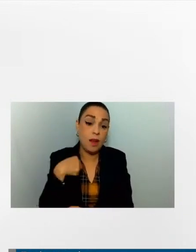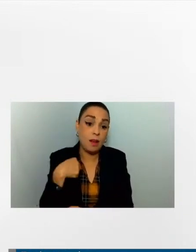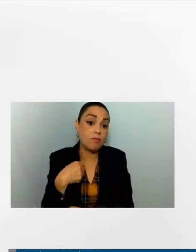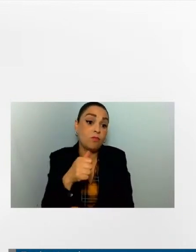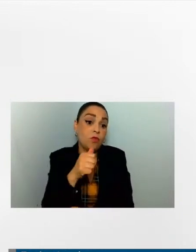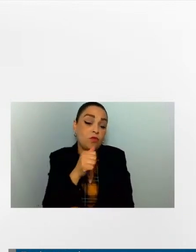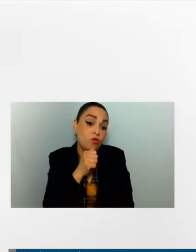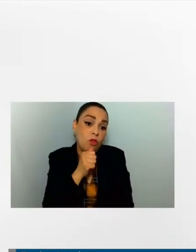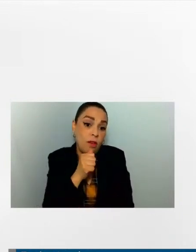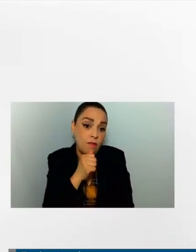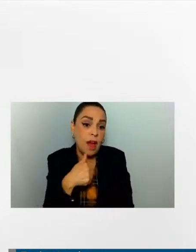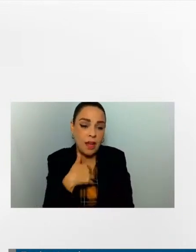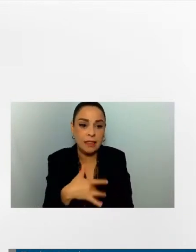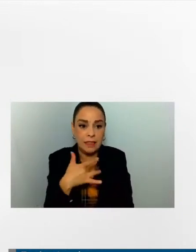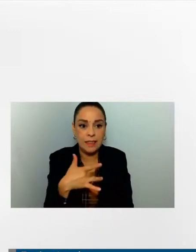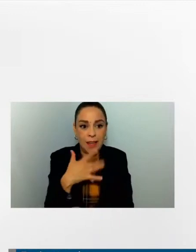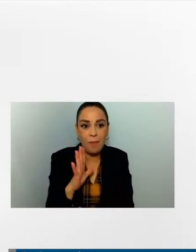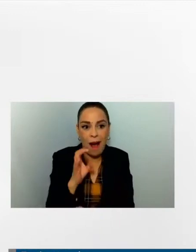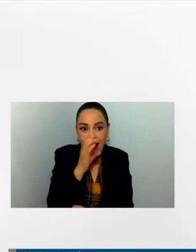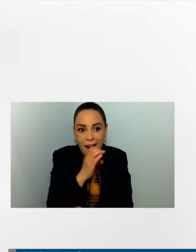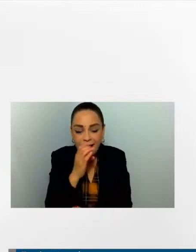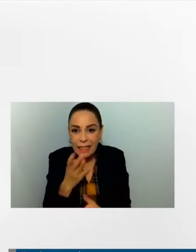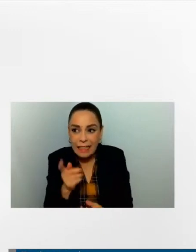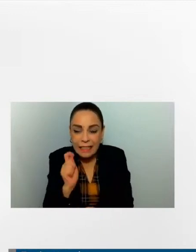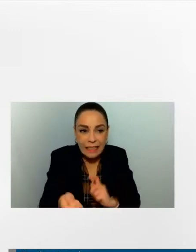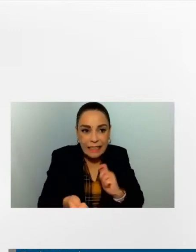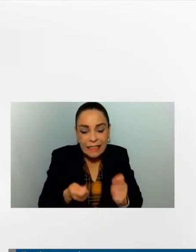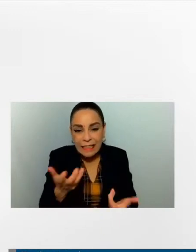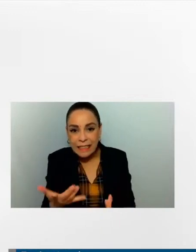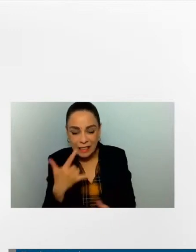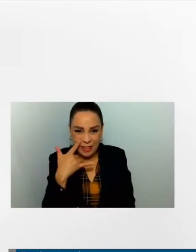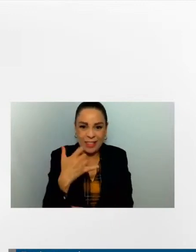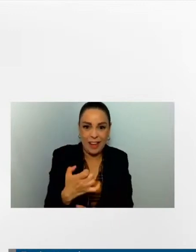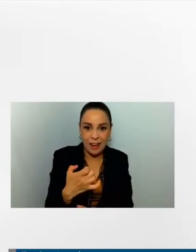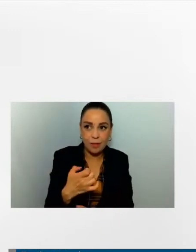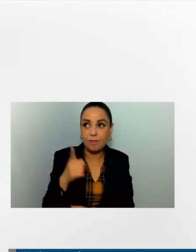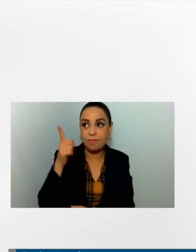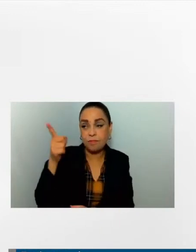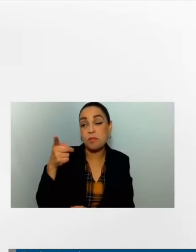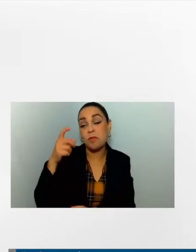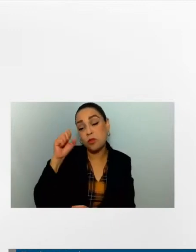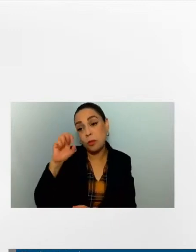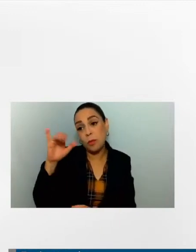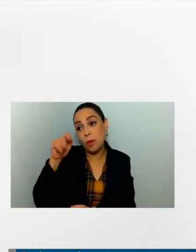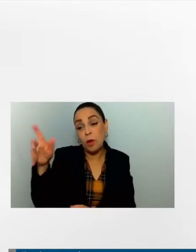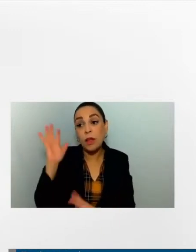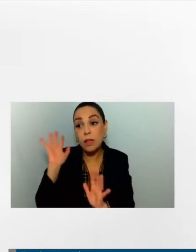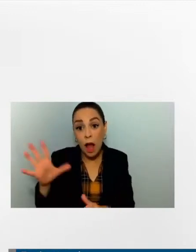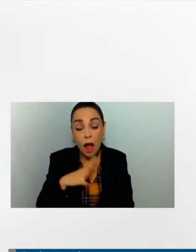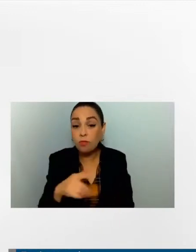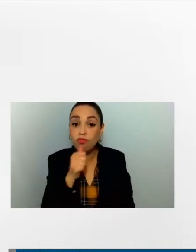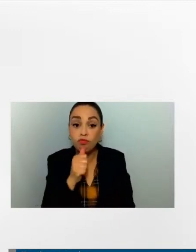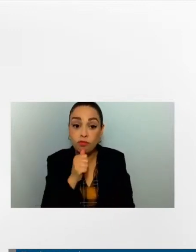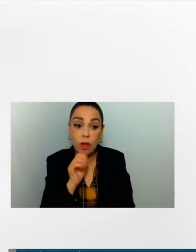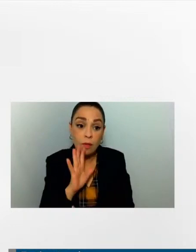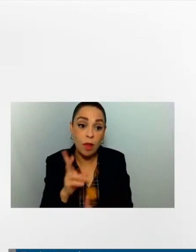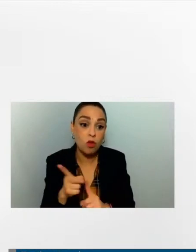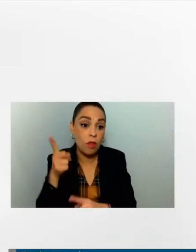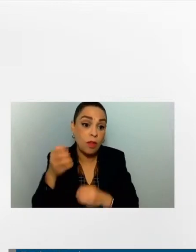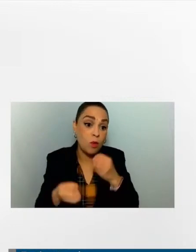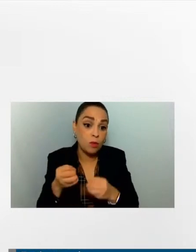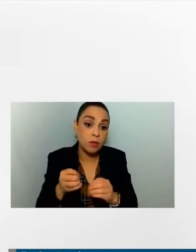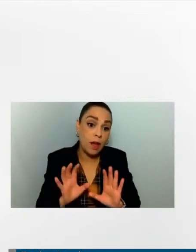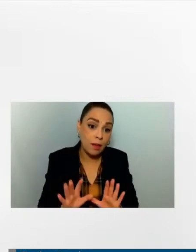quizá alguien que nos acompaña también puede comentarnos por ahí si ya tuvieron un caso así en alguno de los juzgados, ¿no? Entonces, ahí